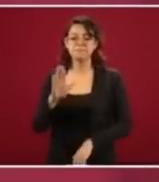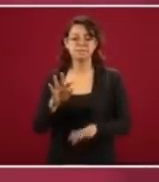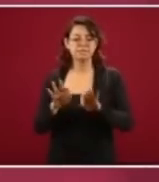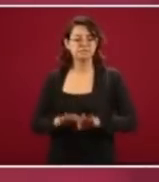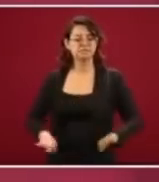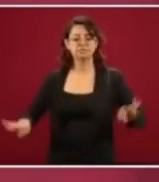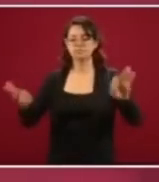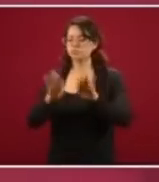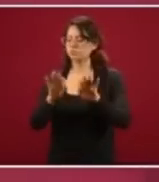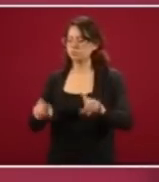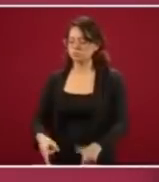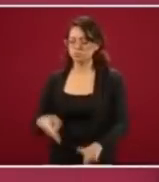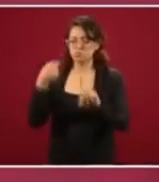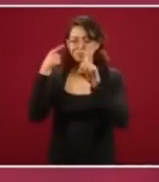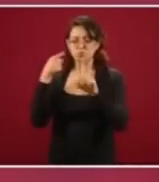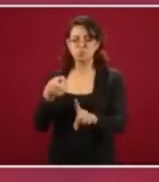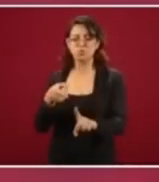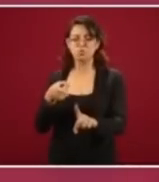mero principal